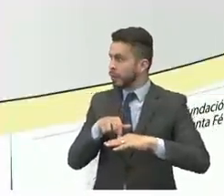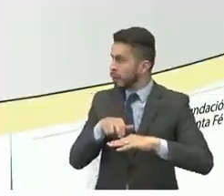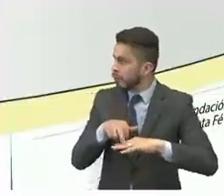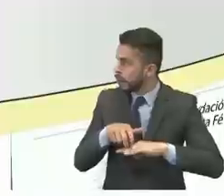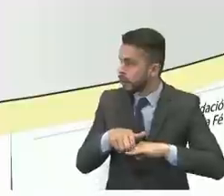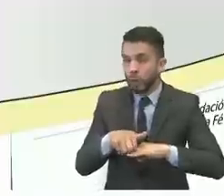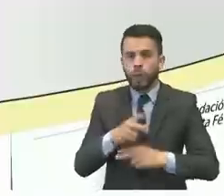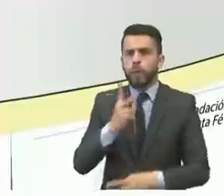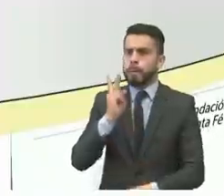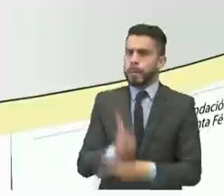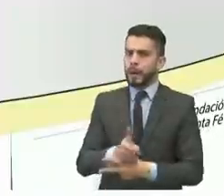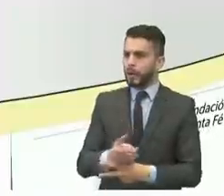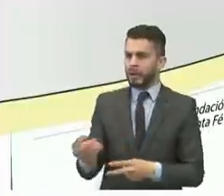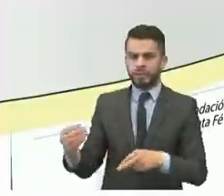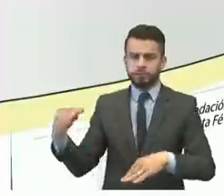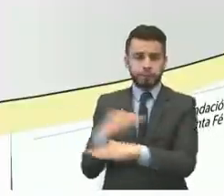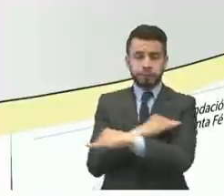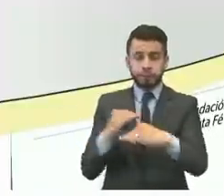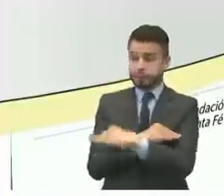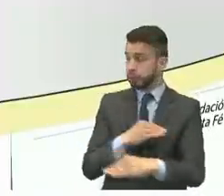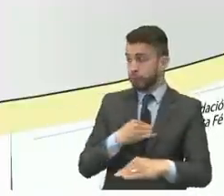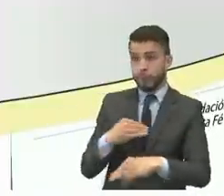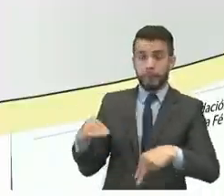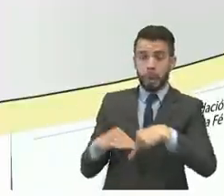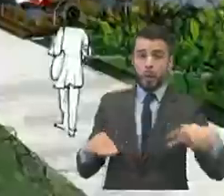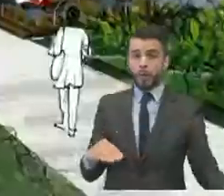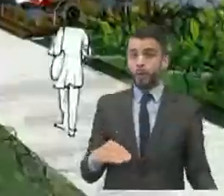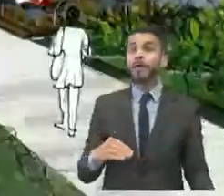vida. ¿Cómo se vería?